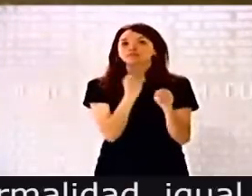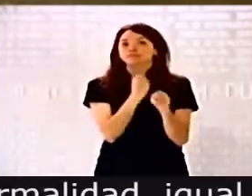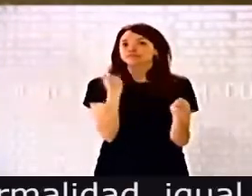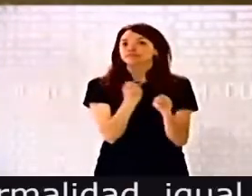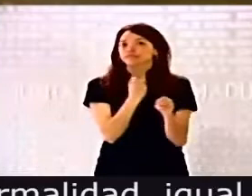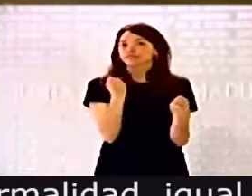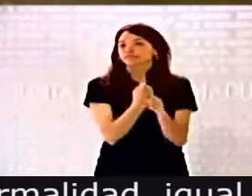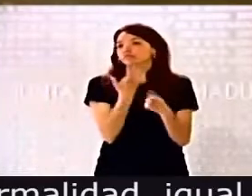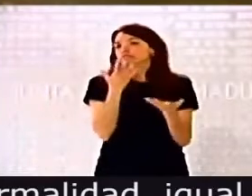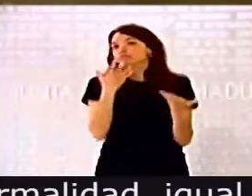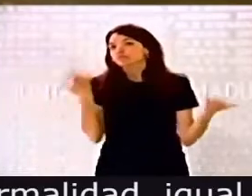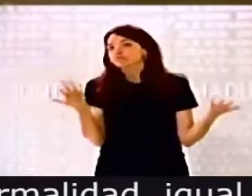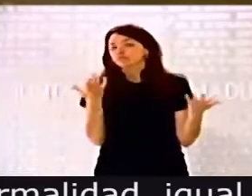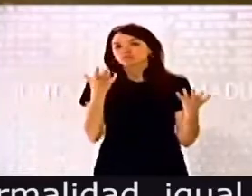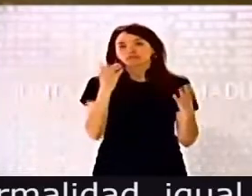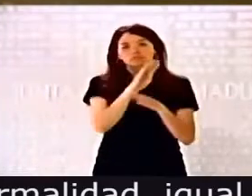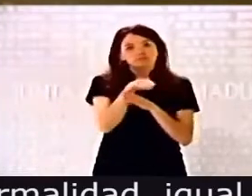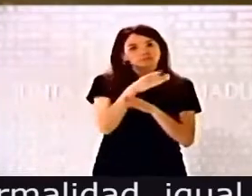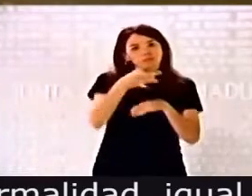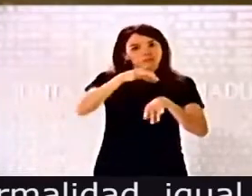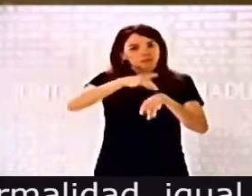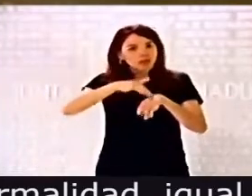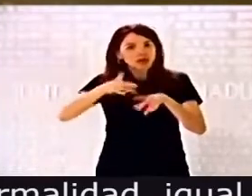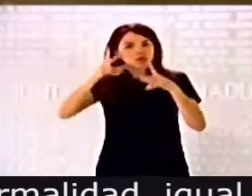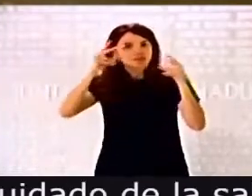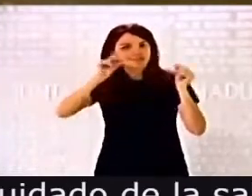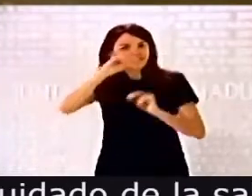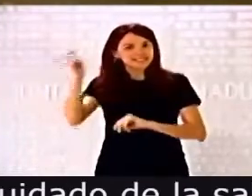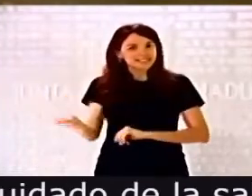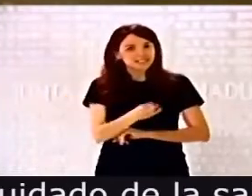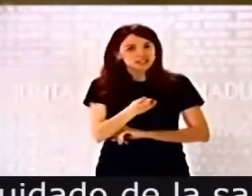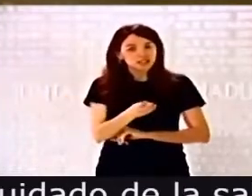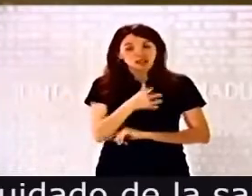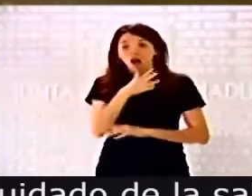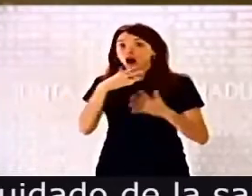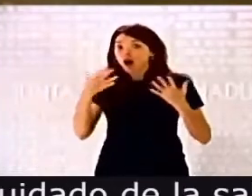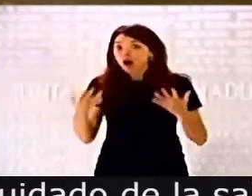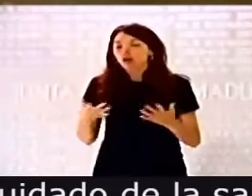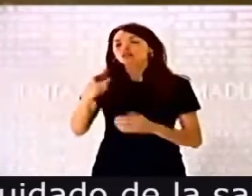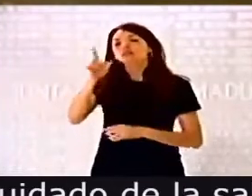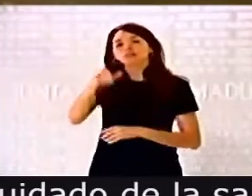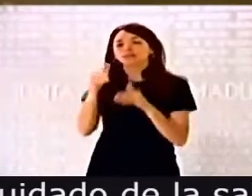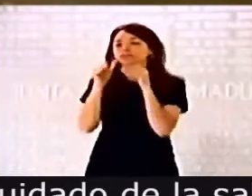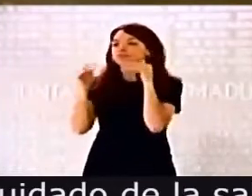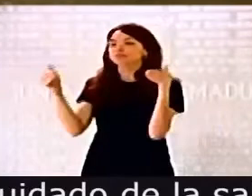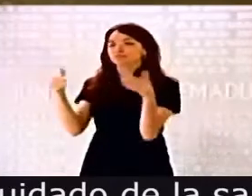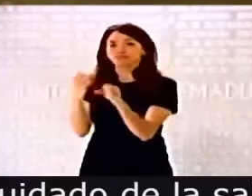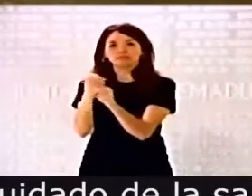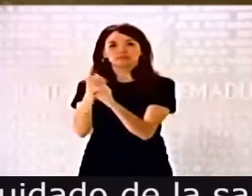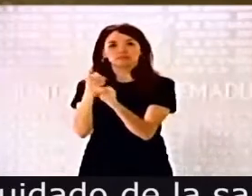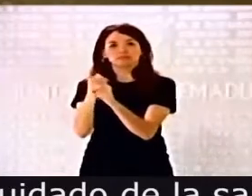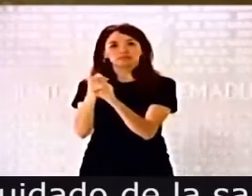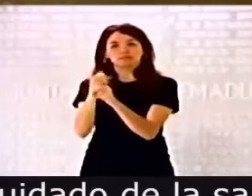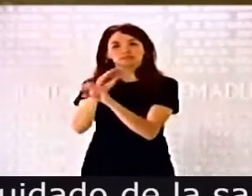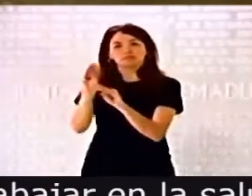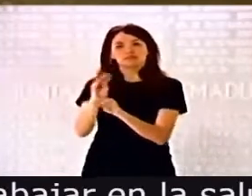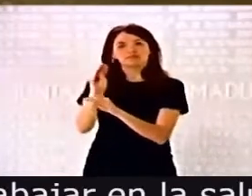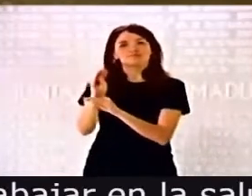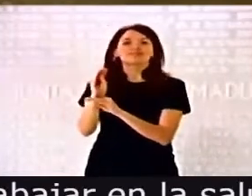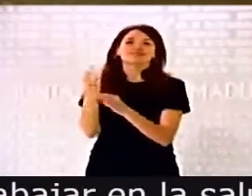el cuidado de la salud de las personas, tenemos que encargarnos de trabajar en la salud de la